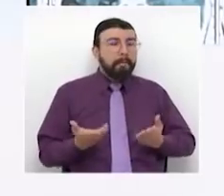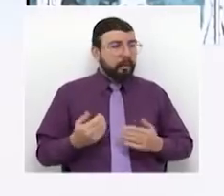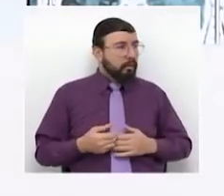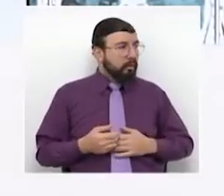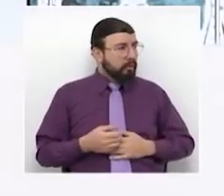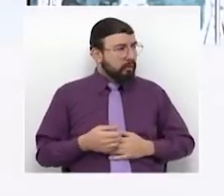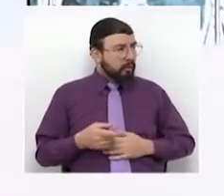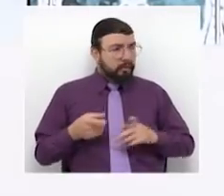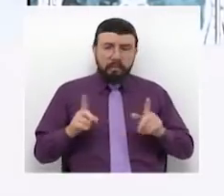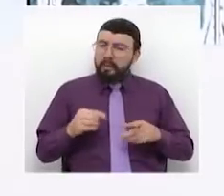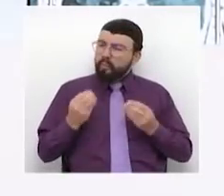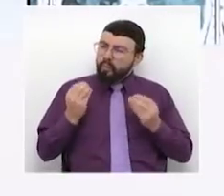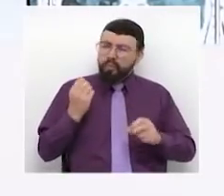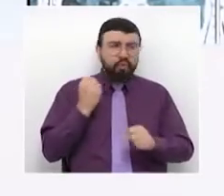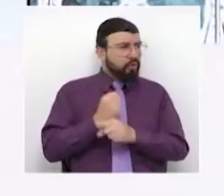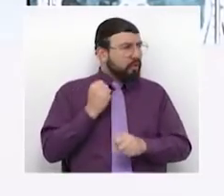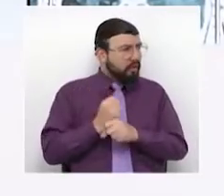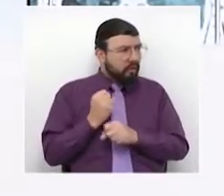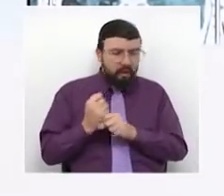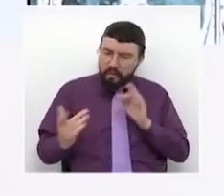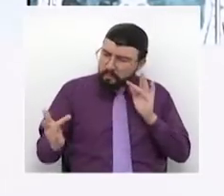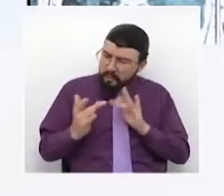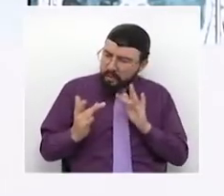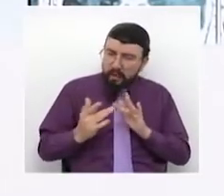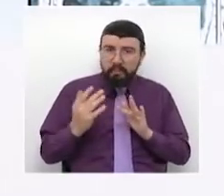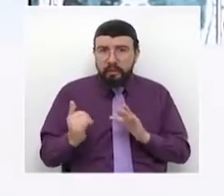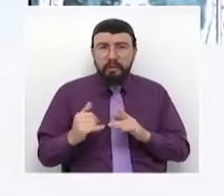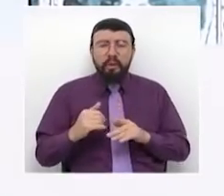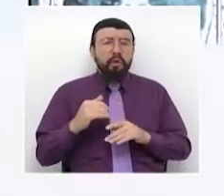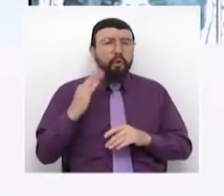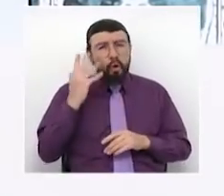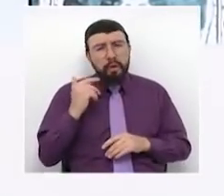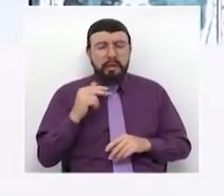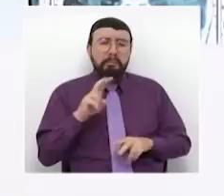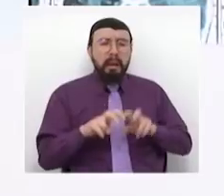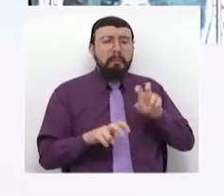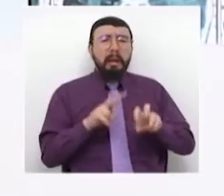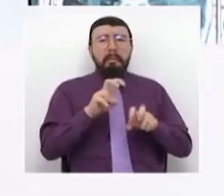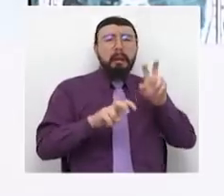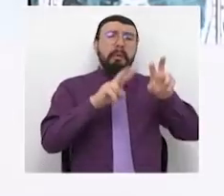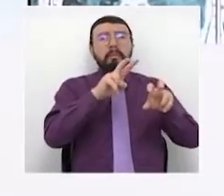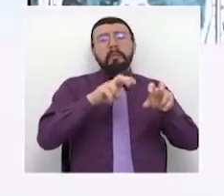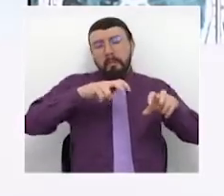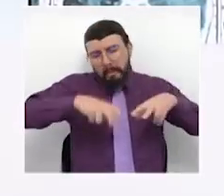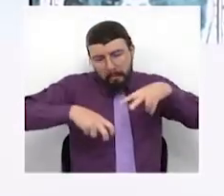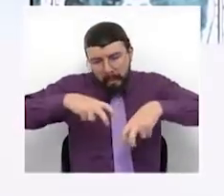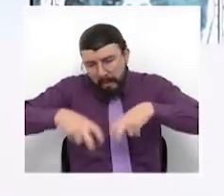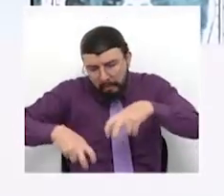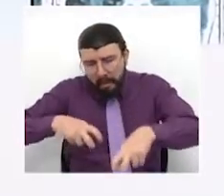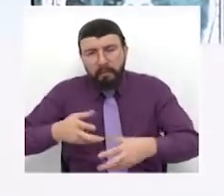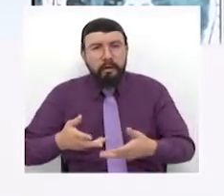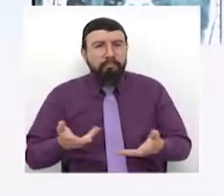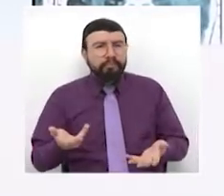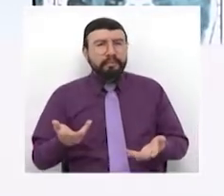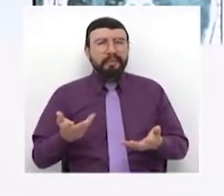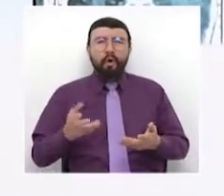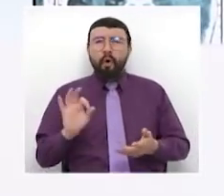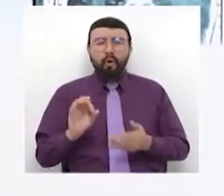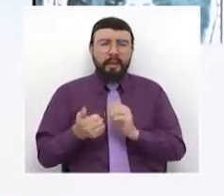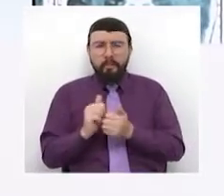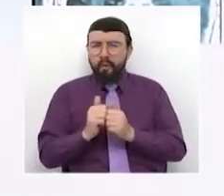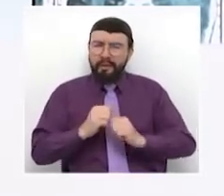muchos trabajos que son de impacto, tienen que subir escaleras todo el tiempo, bajarlos, muchos deportes de alto